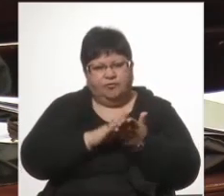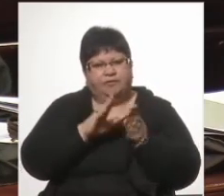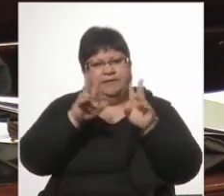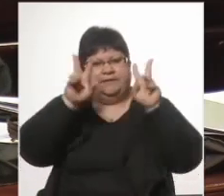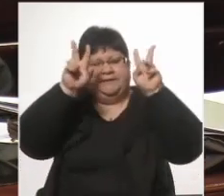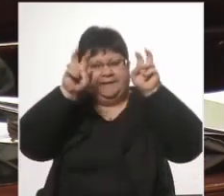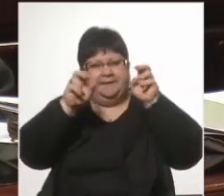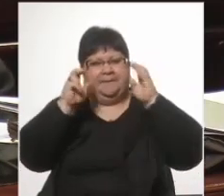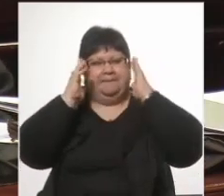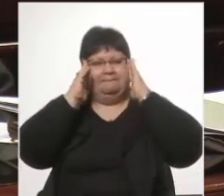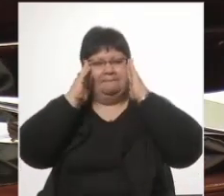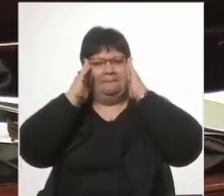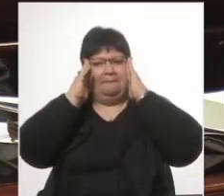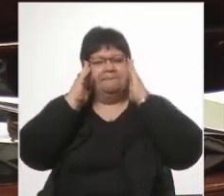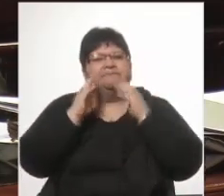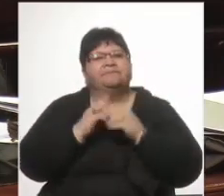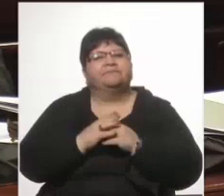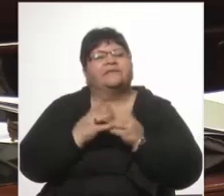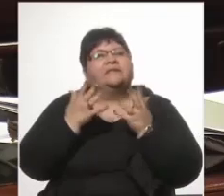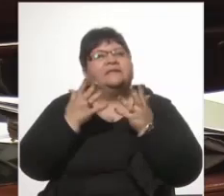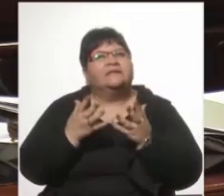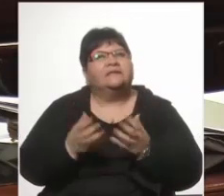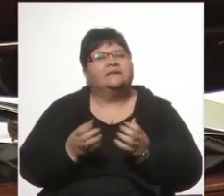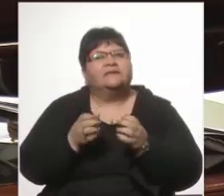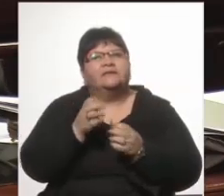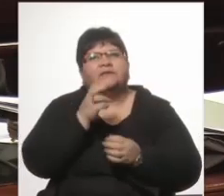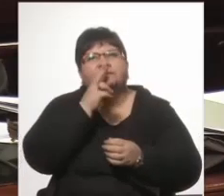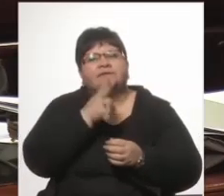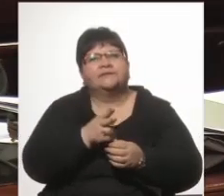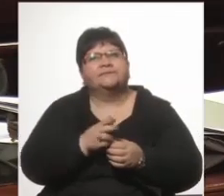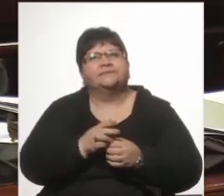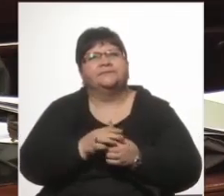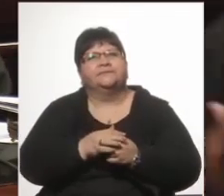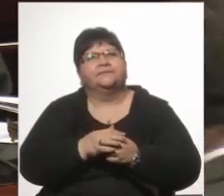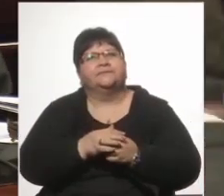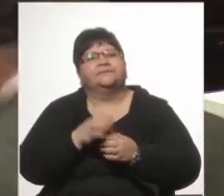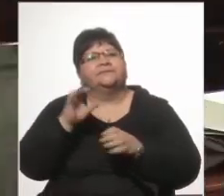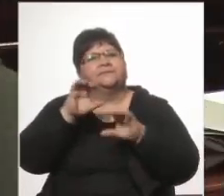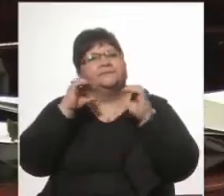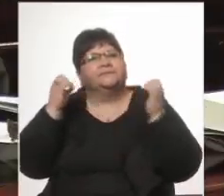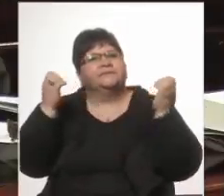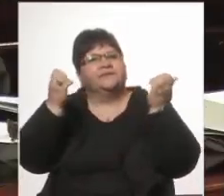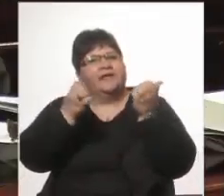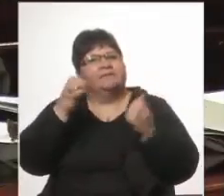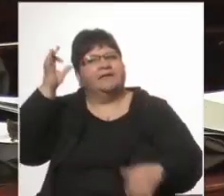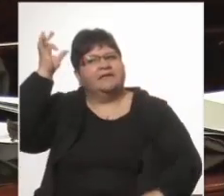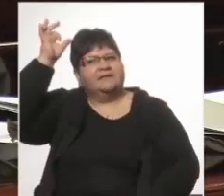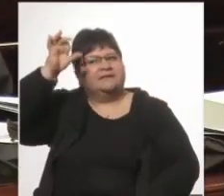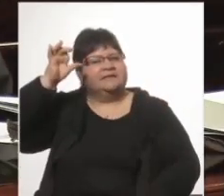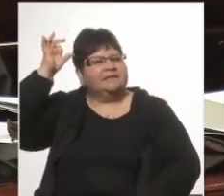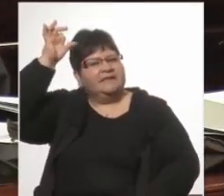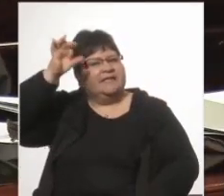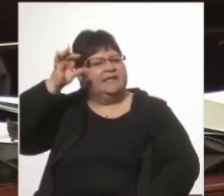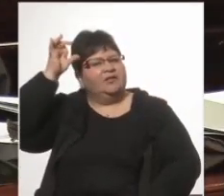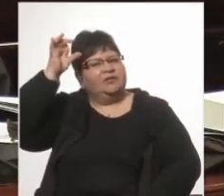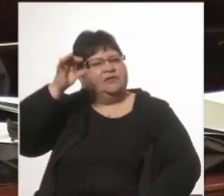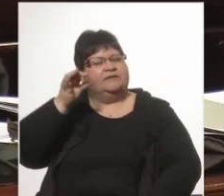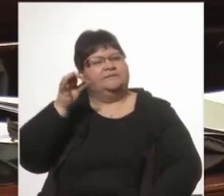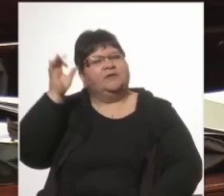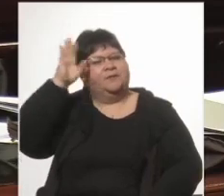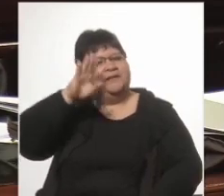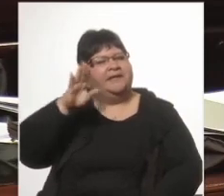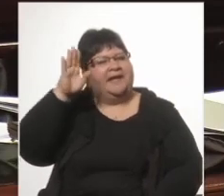quiero decirle que al tributarse en la Cámara de Senadores un homenaje al doctor Justino Jiménez de